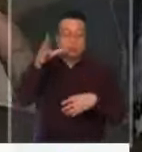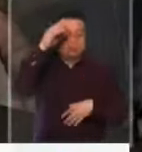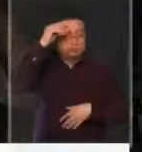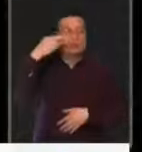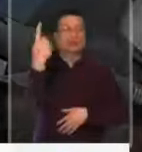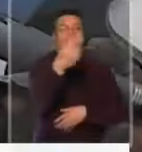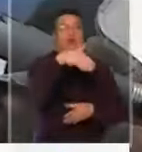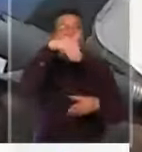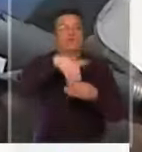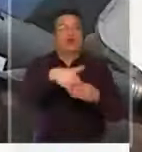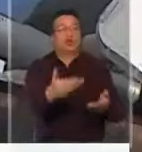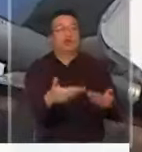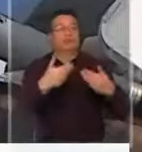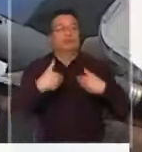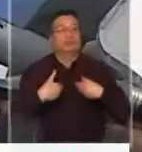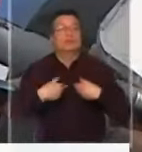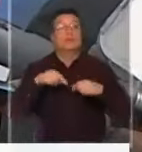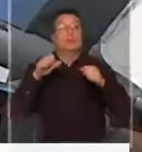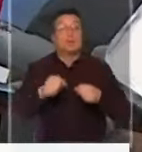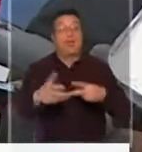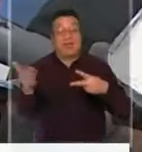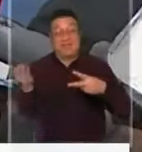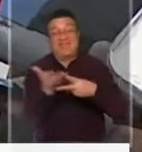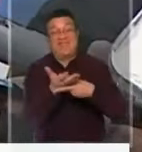por nosotros. Cuando vamos divididos,